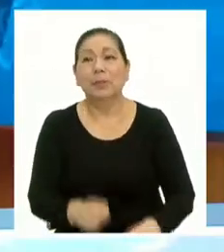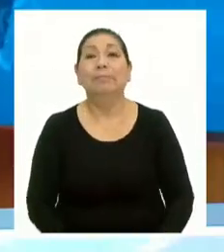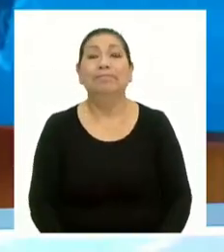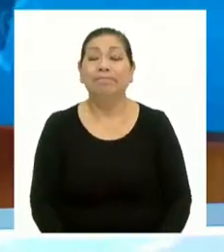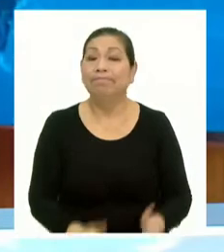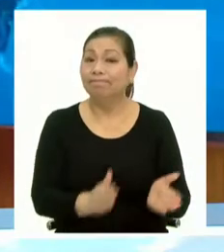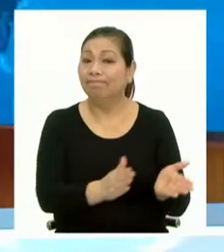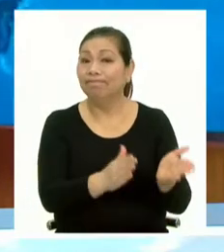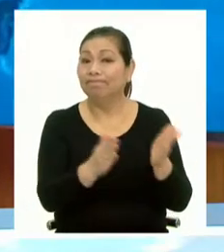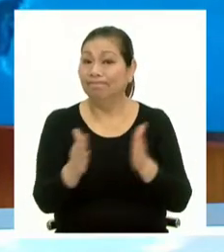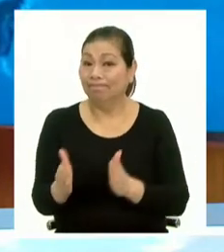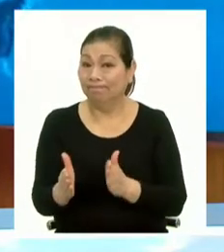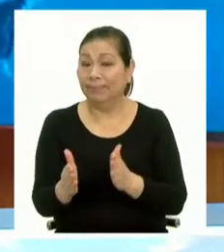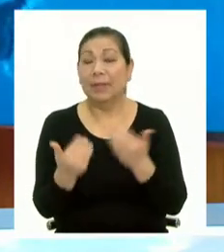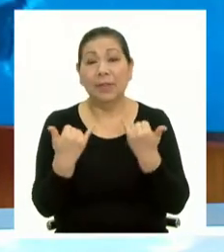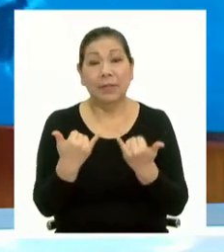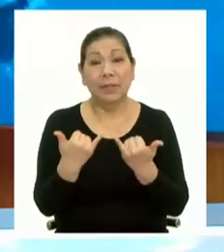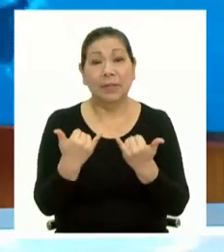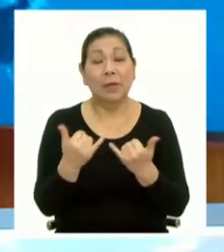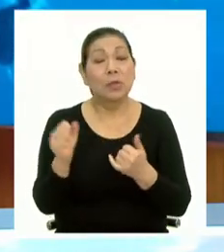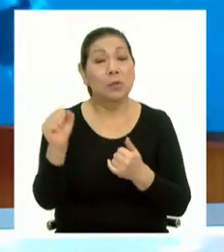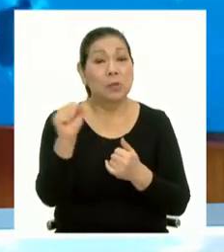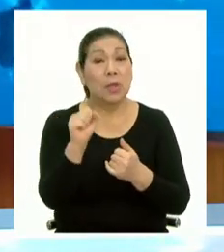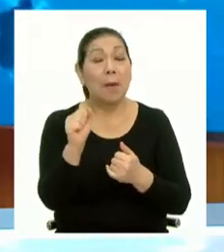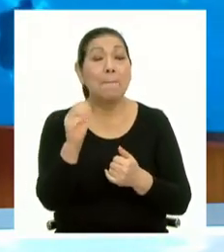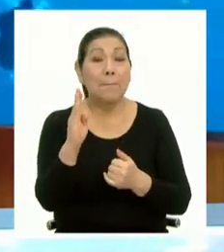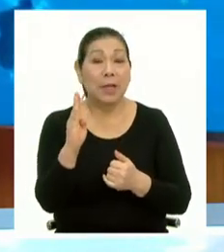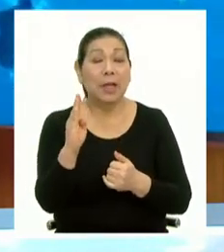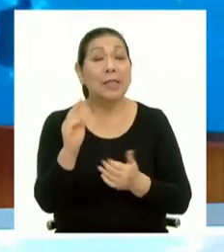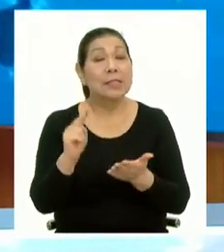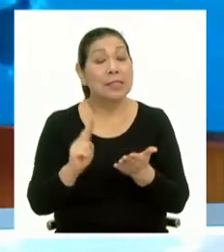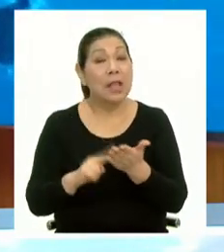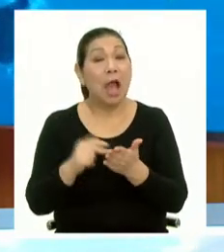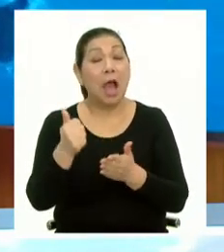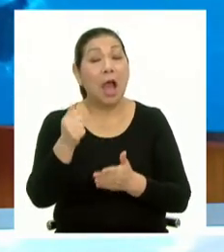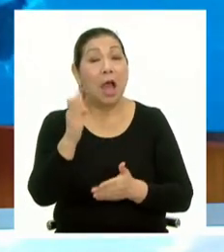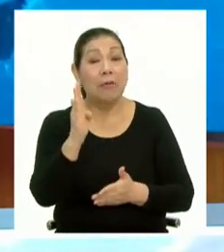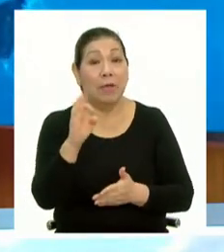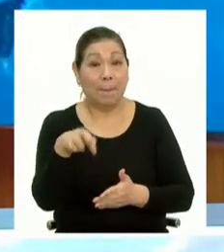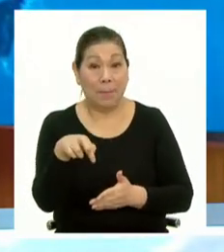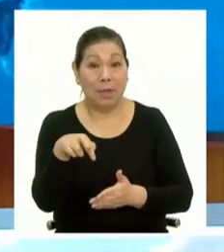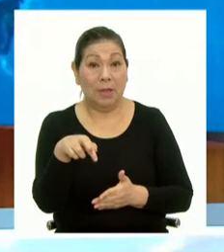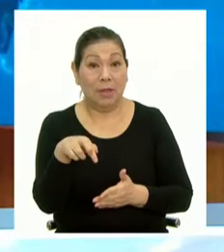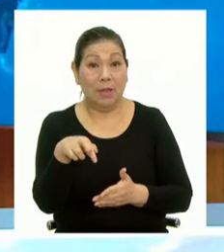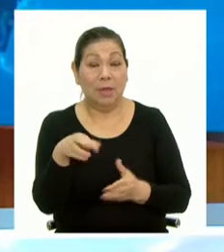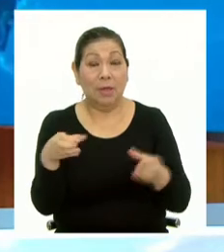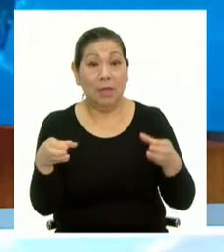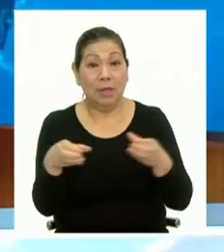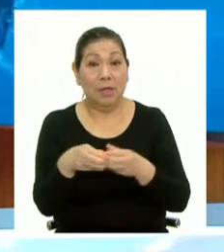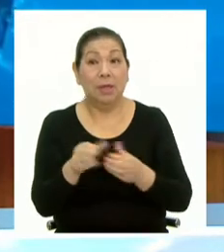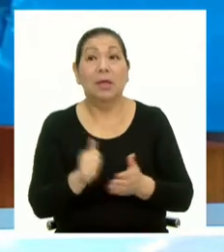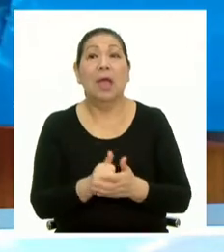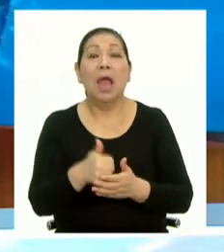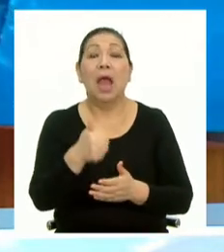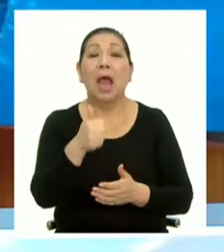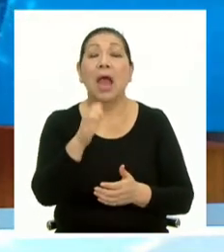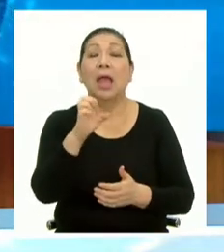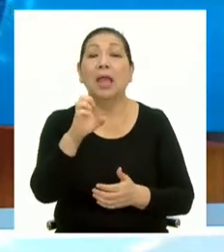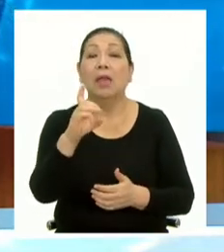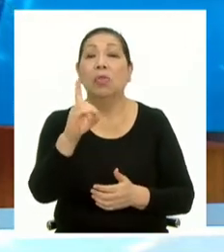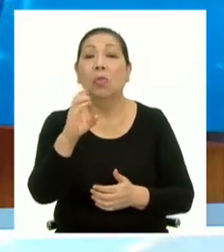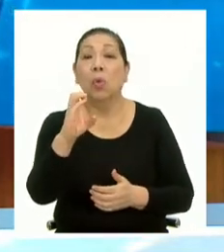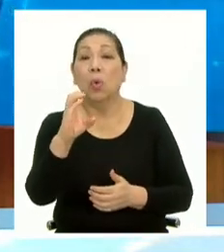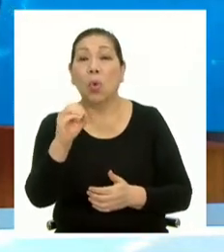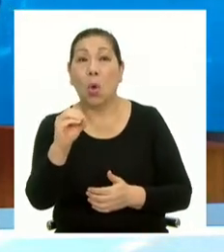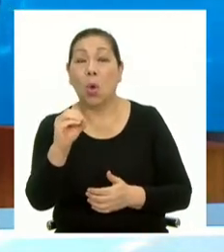Vamos a cambiar de tema. Les contamos que la Superintendencia de Banca, Seguros y AFP cerró la cooperativa de ahorro a Elucop por manipular